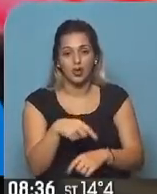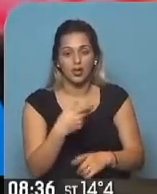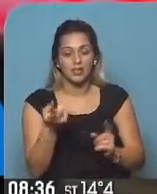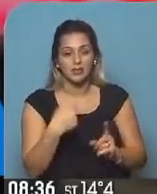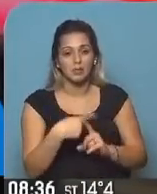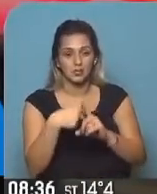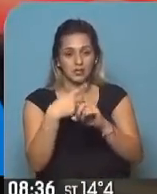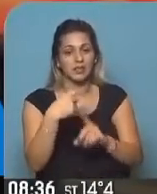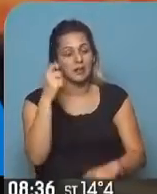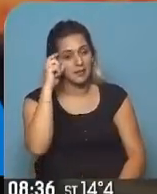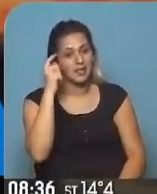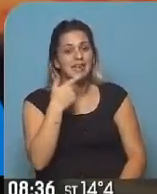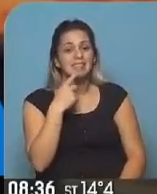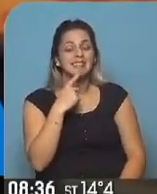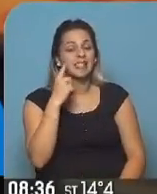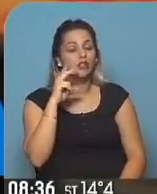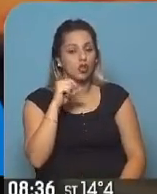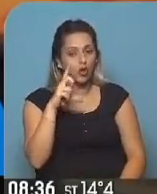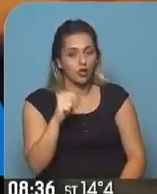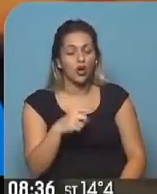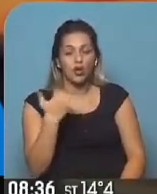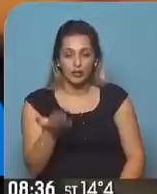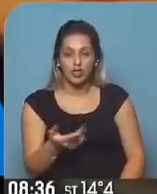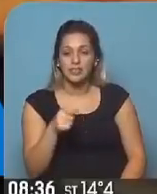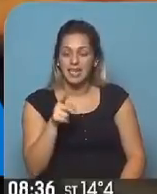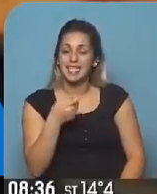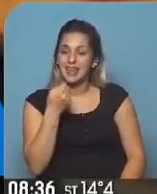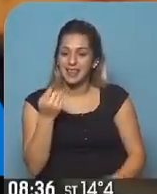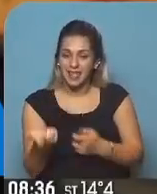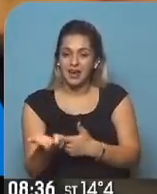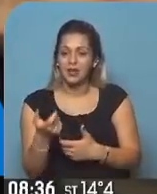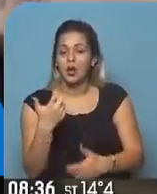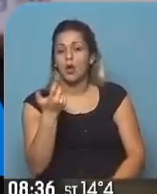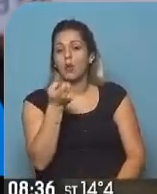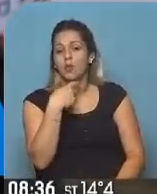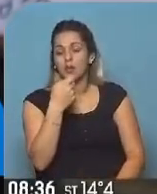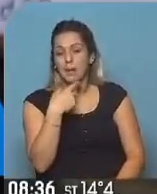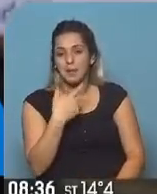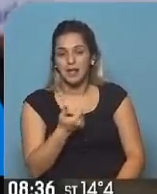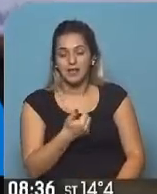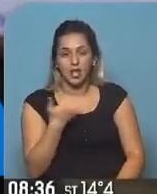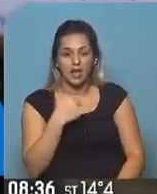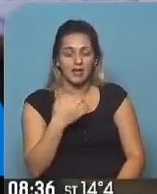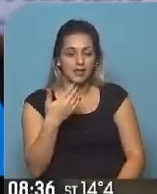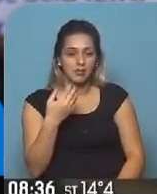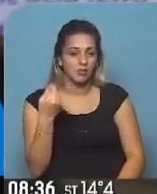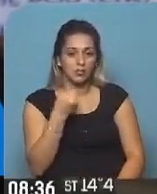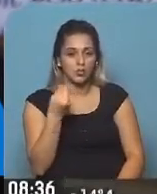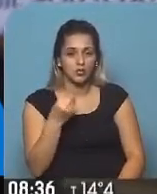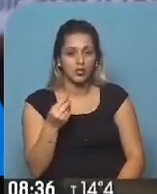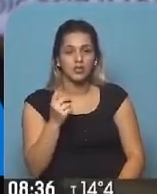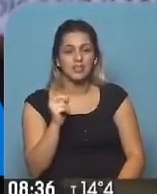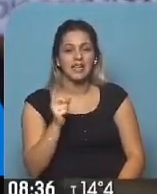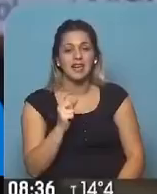positivos a estreptococo. Entonces ahí hay que adosarle un antibiótico, hay más de uno, que no actúa a